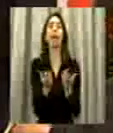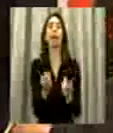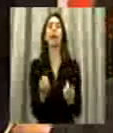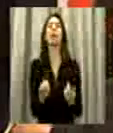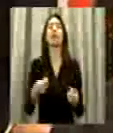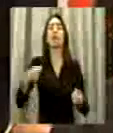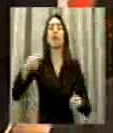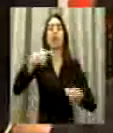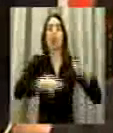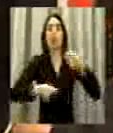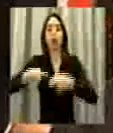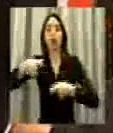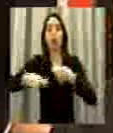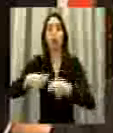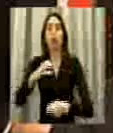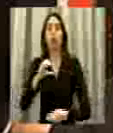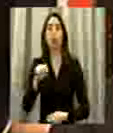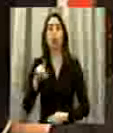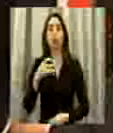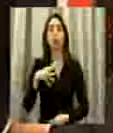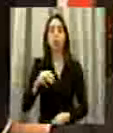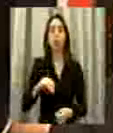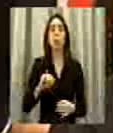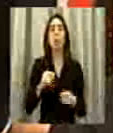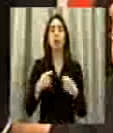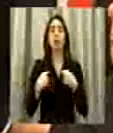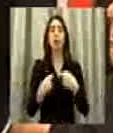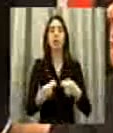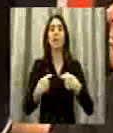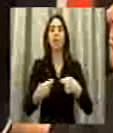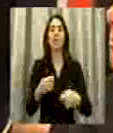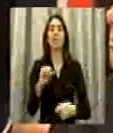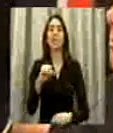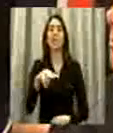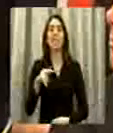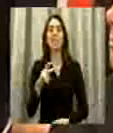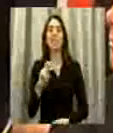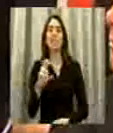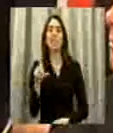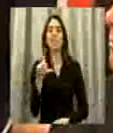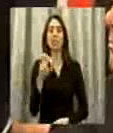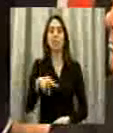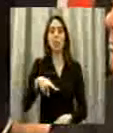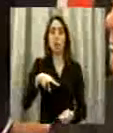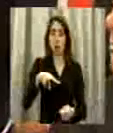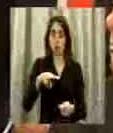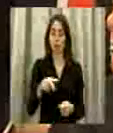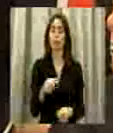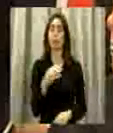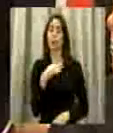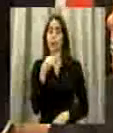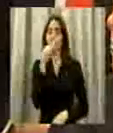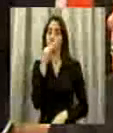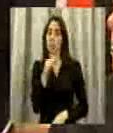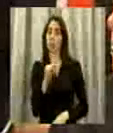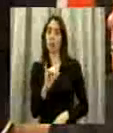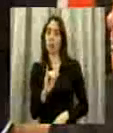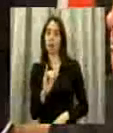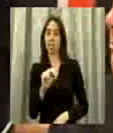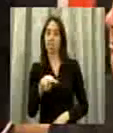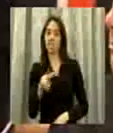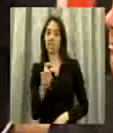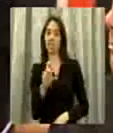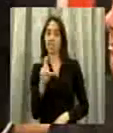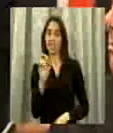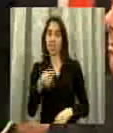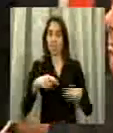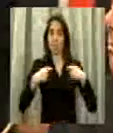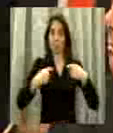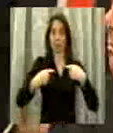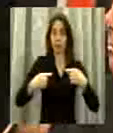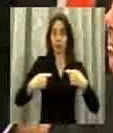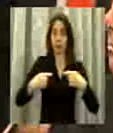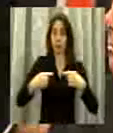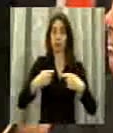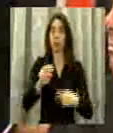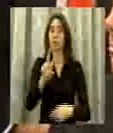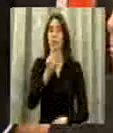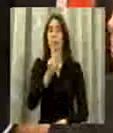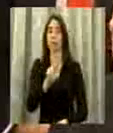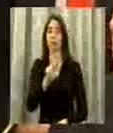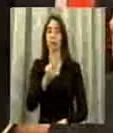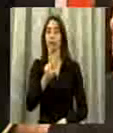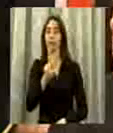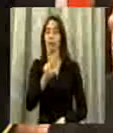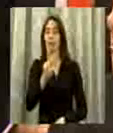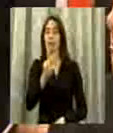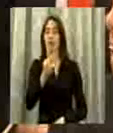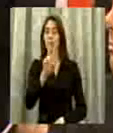en materia de inversión, me da mucho gusto poder comentar que la inversión está llegando a